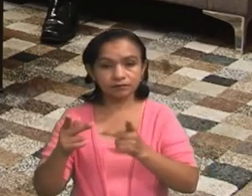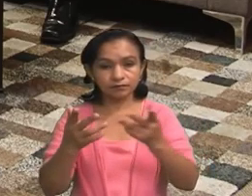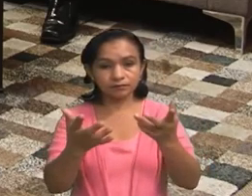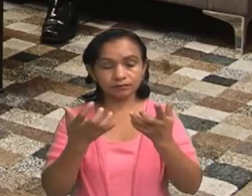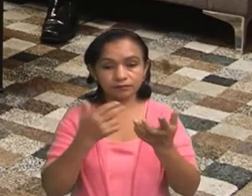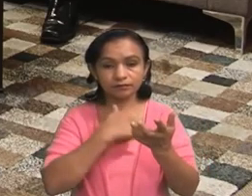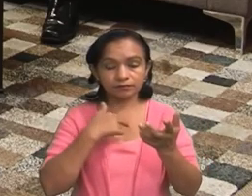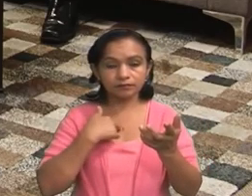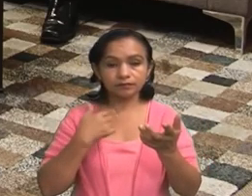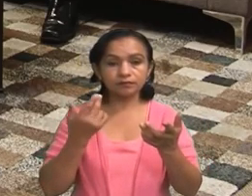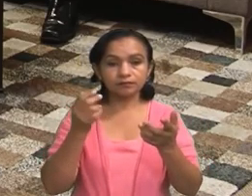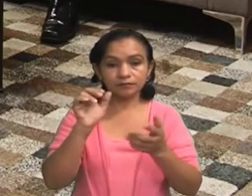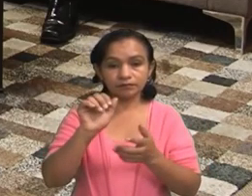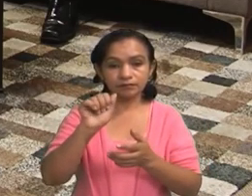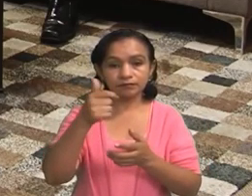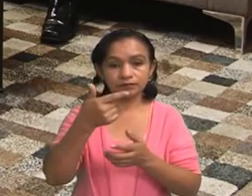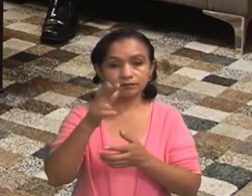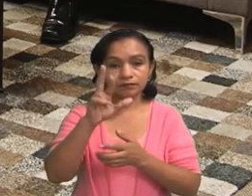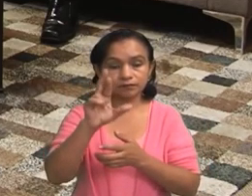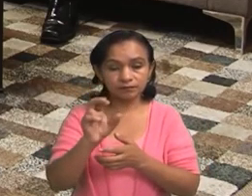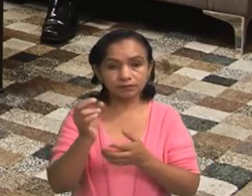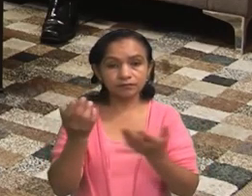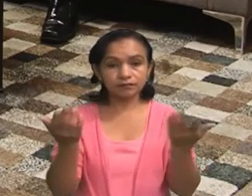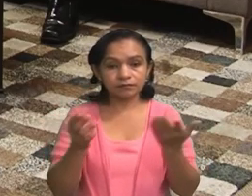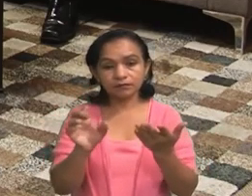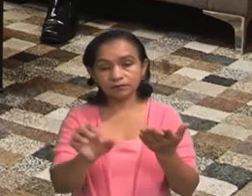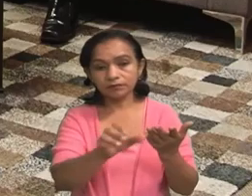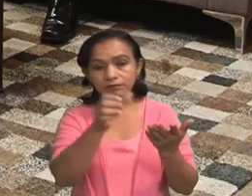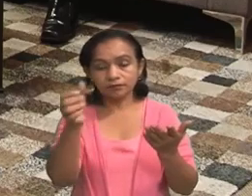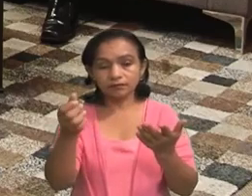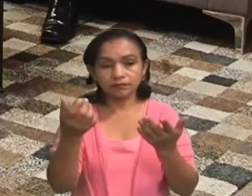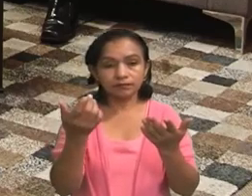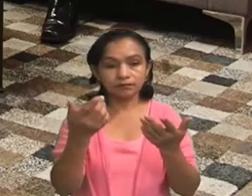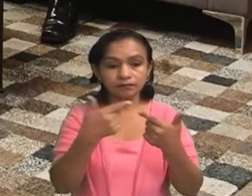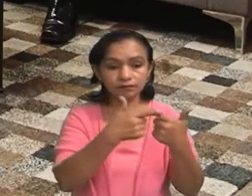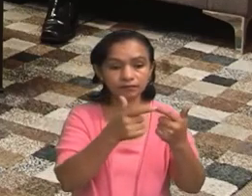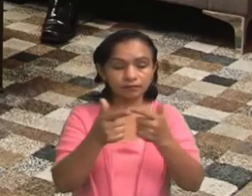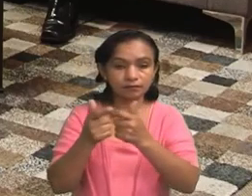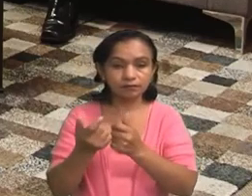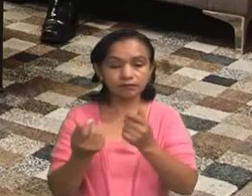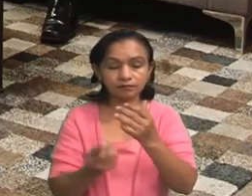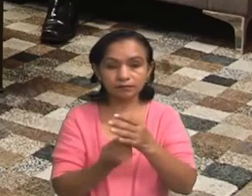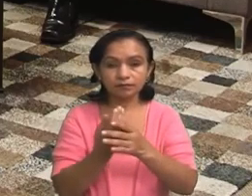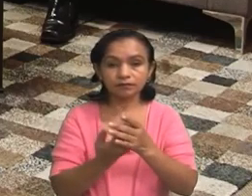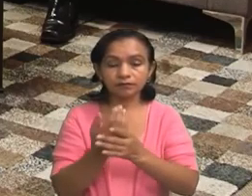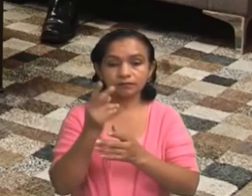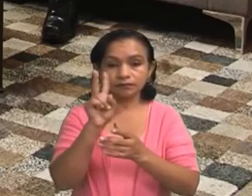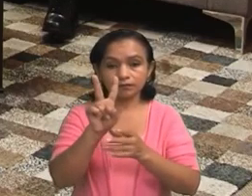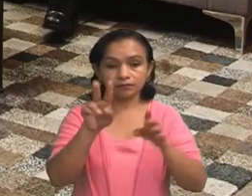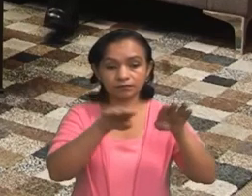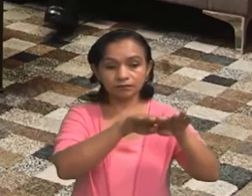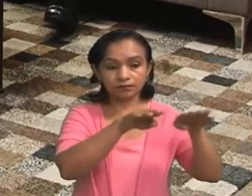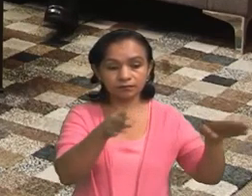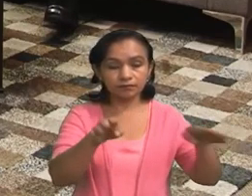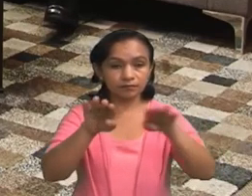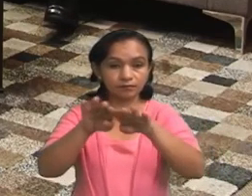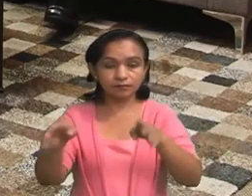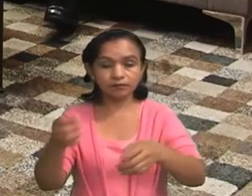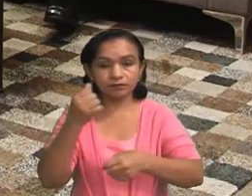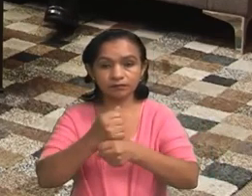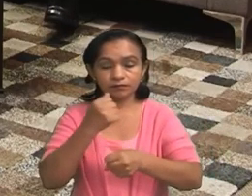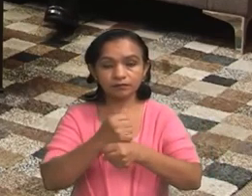en agroecología, y otra sobre agroindustria pequeña y mediana escala. Dos mesas de trabajo en